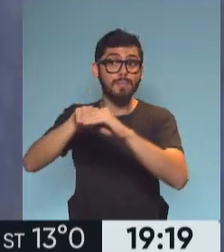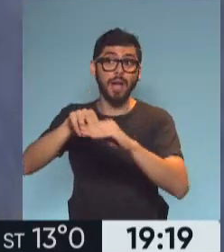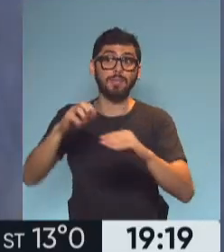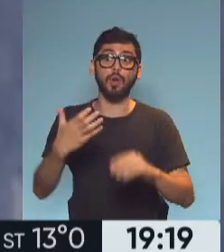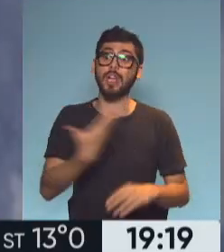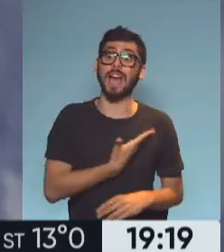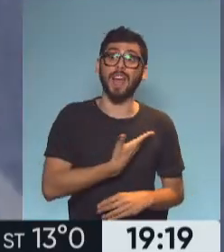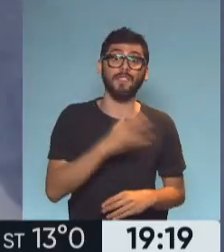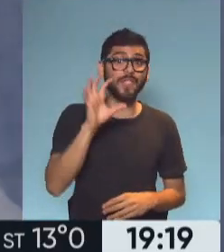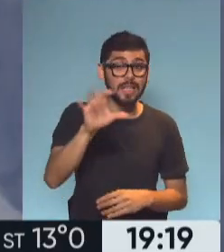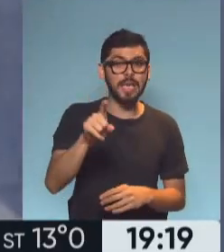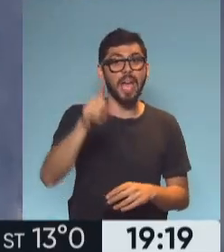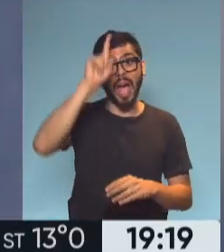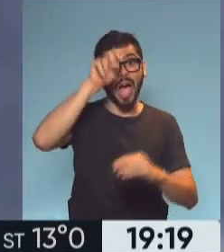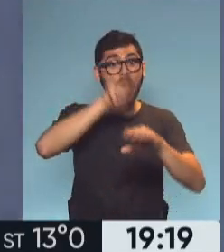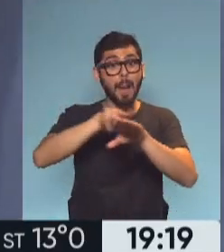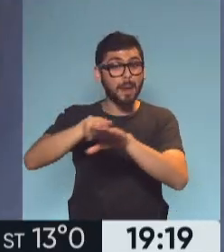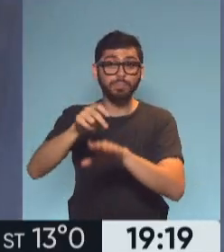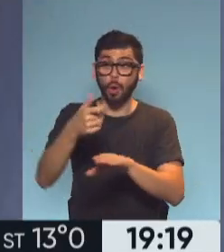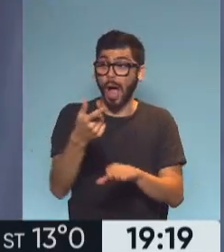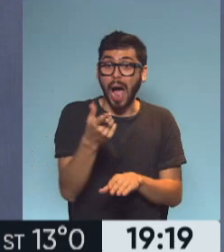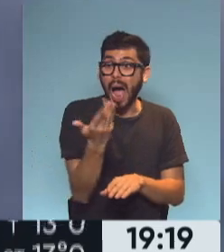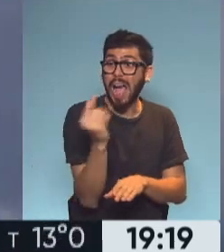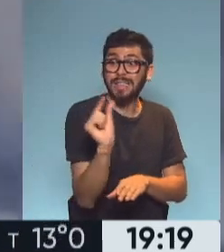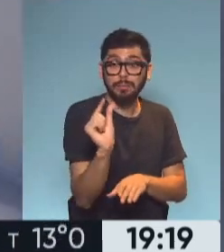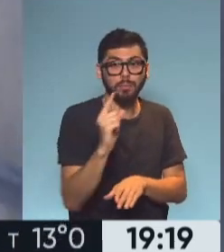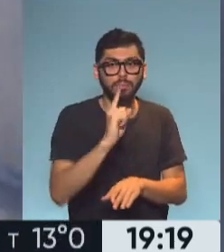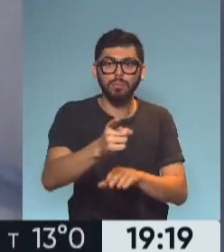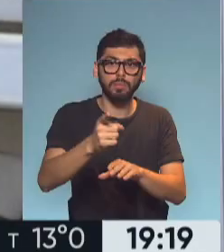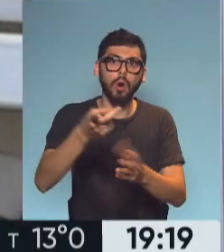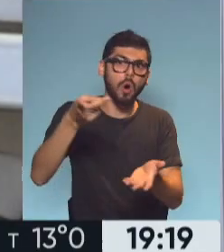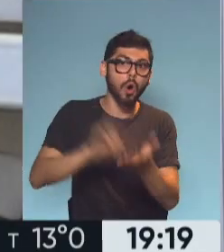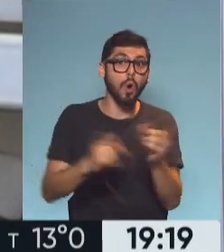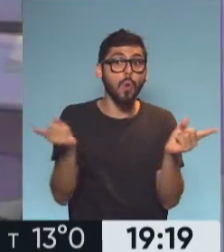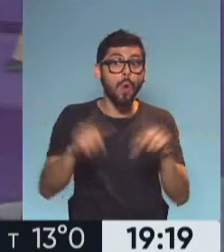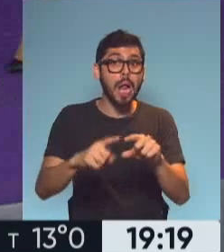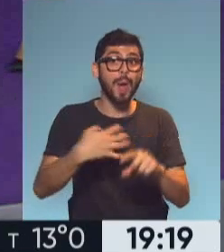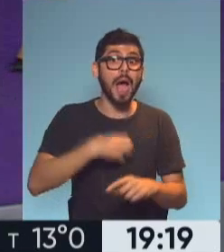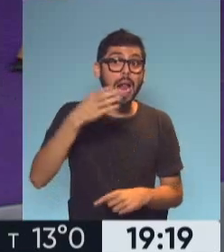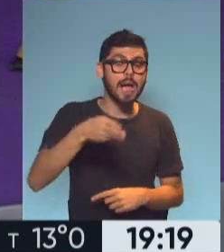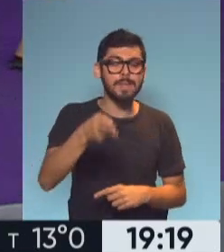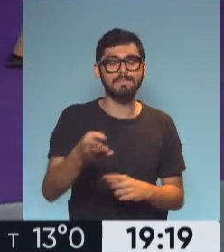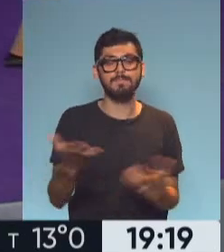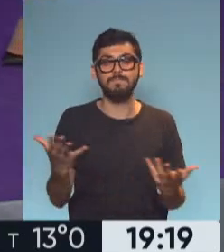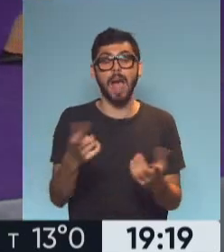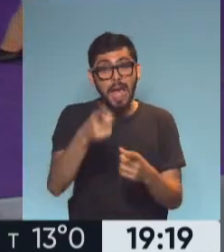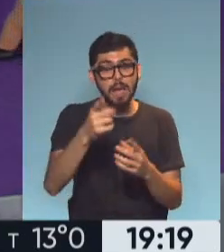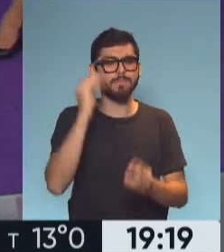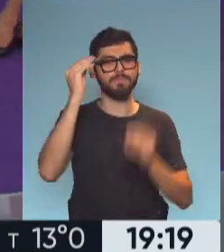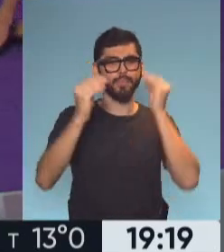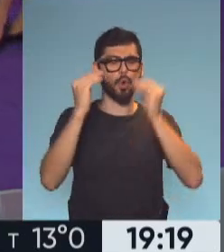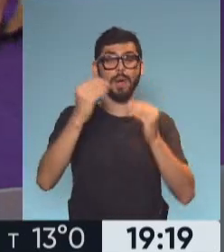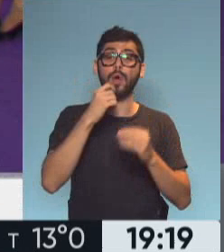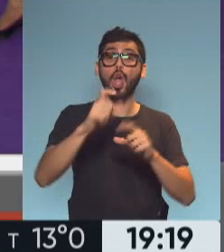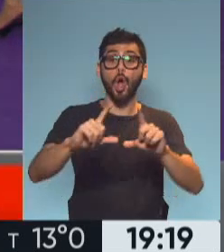hay en santa fe cuando se decidió hace pocos días volver a reiniciar las clases realmente es preocupante porque si